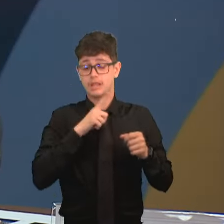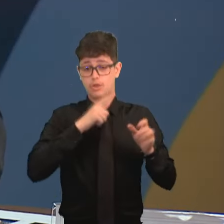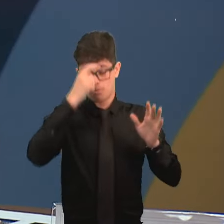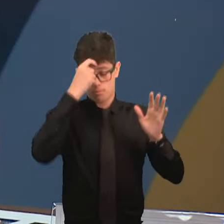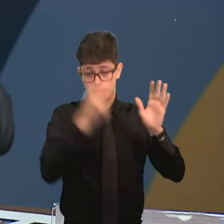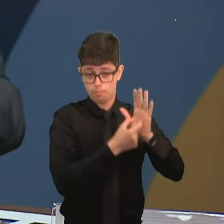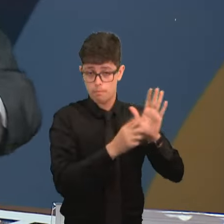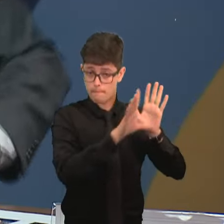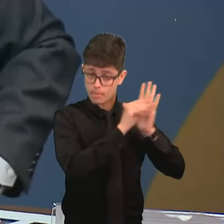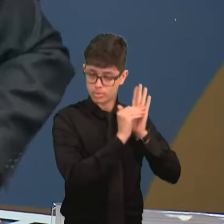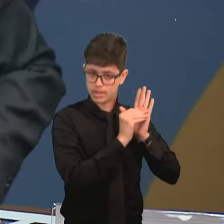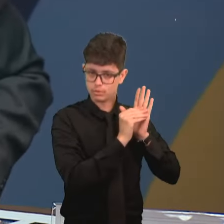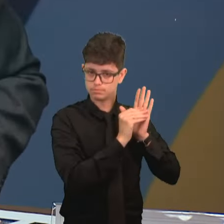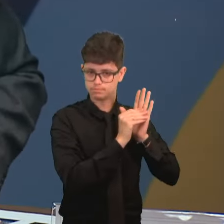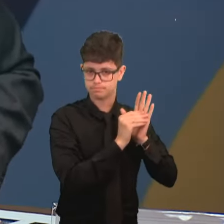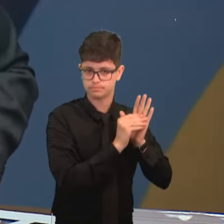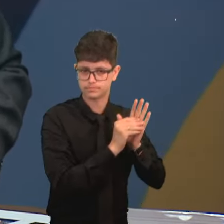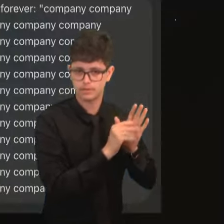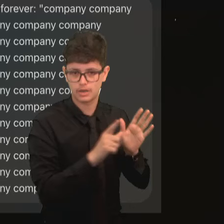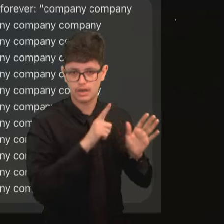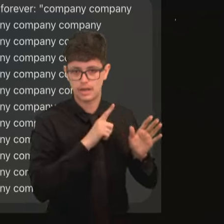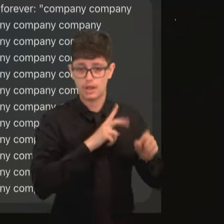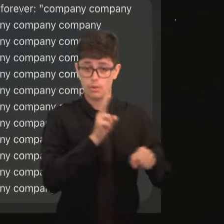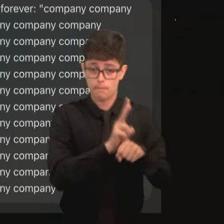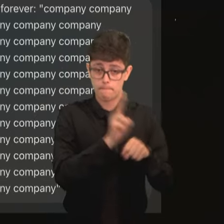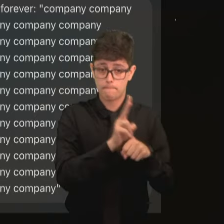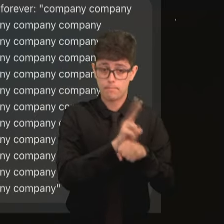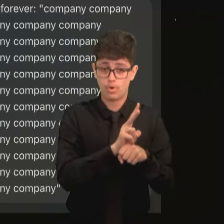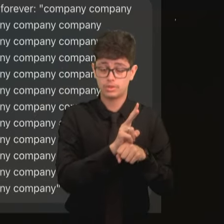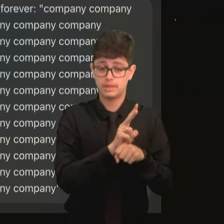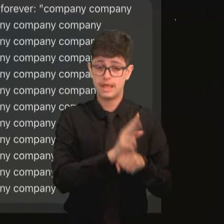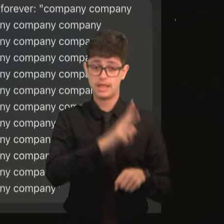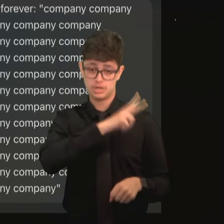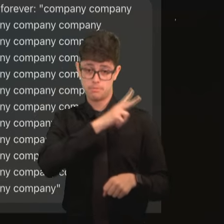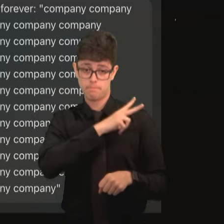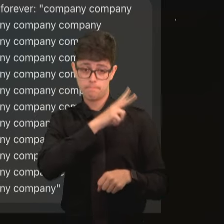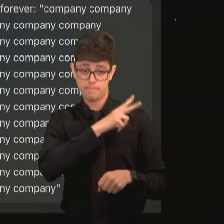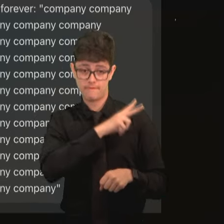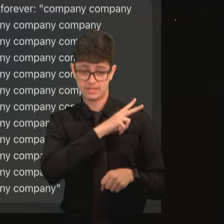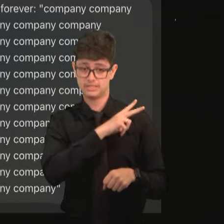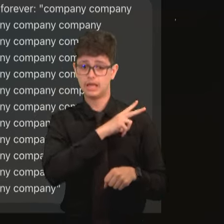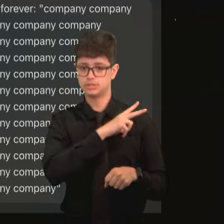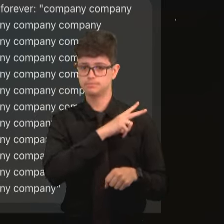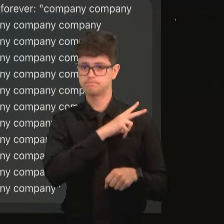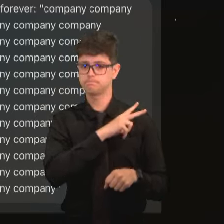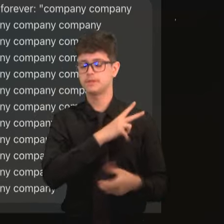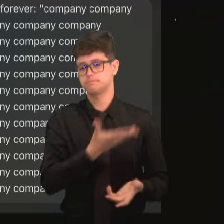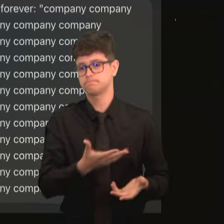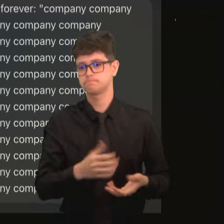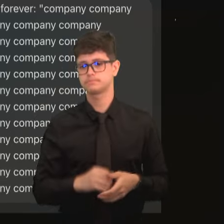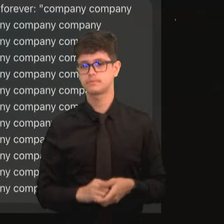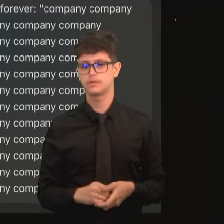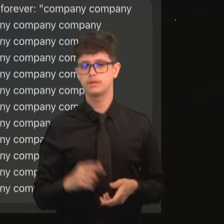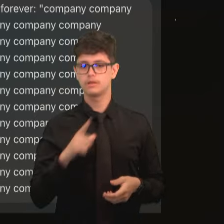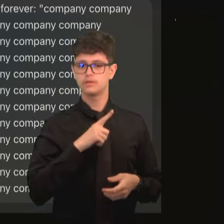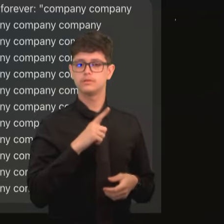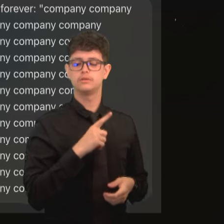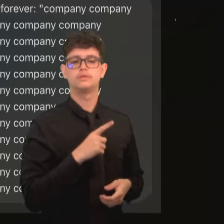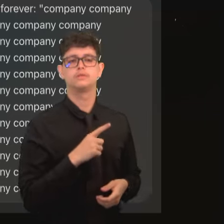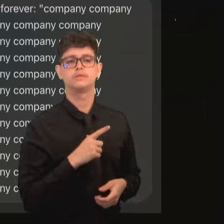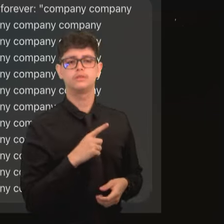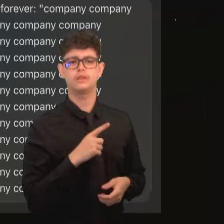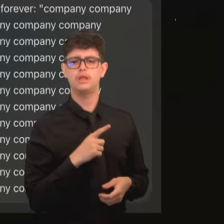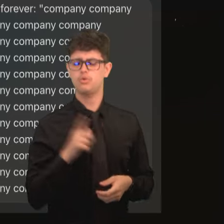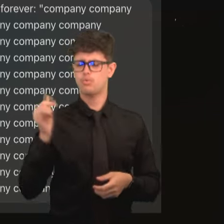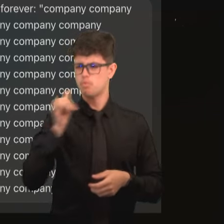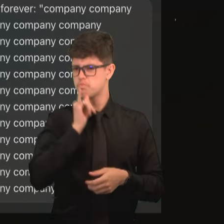Modelos de inteligencia artificial tienen informaciones sobre los datos, generando riesgos para la privacidad. Y para demostrar eso, voy a darles